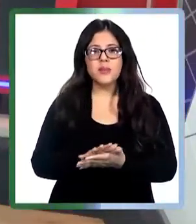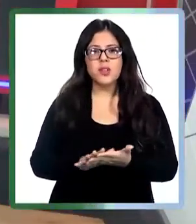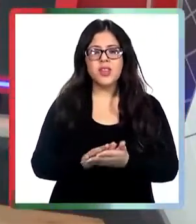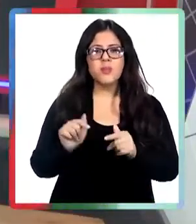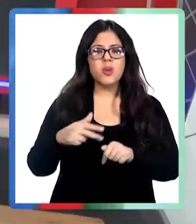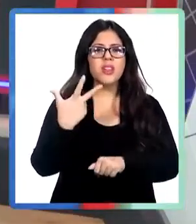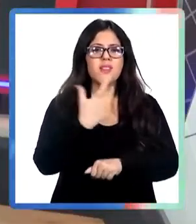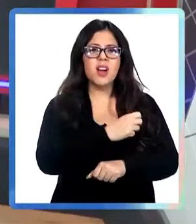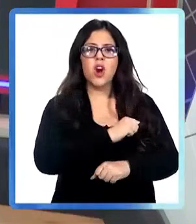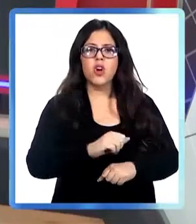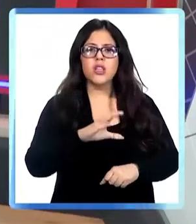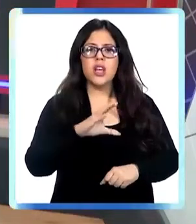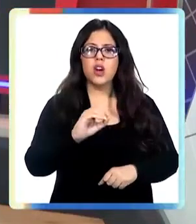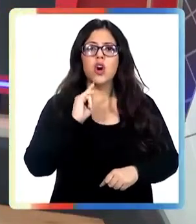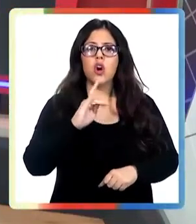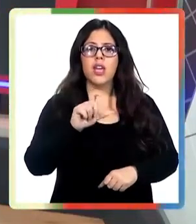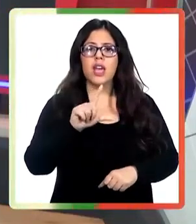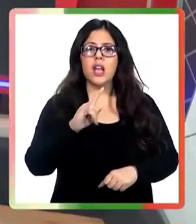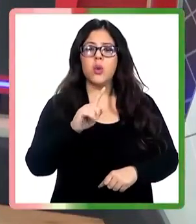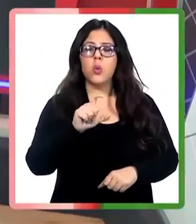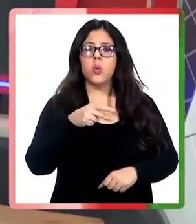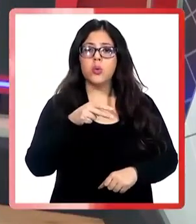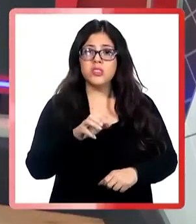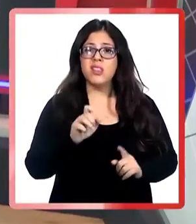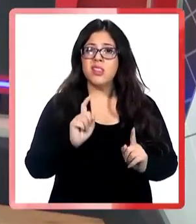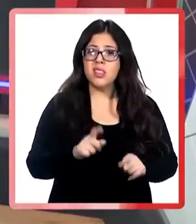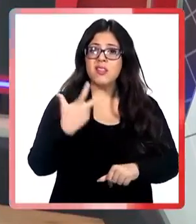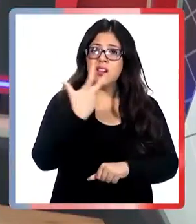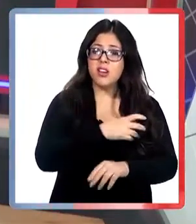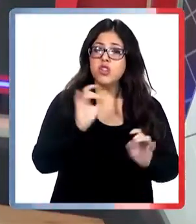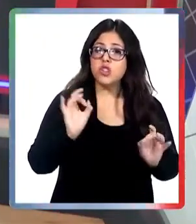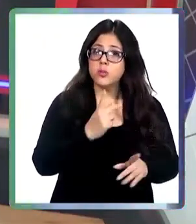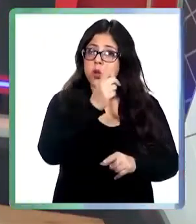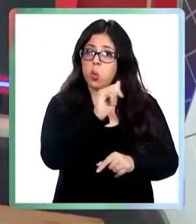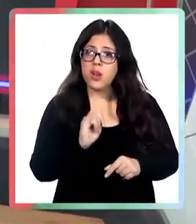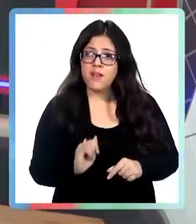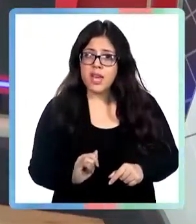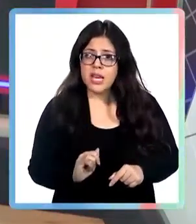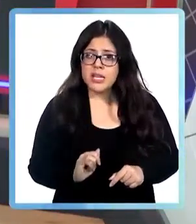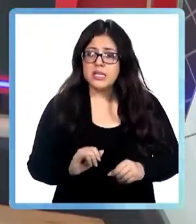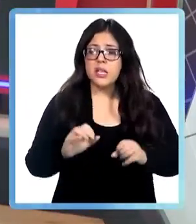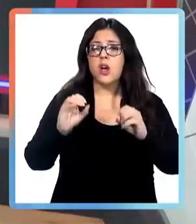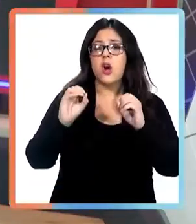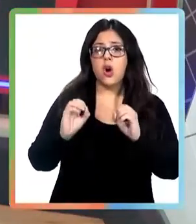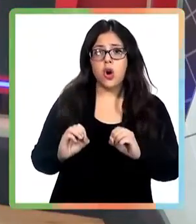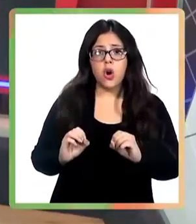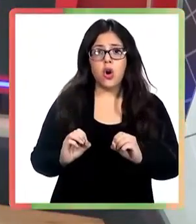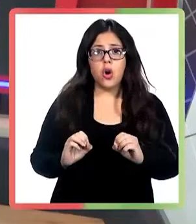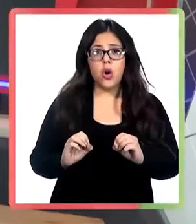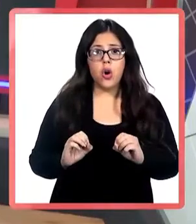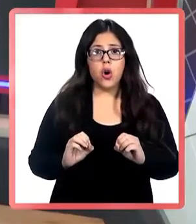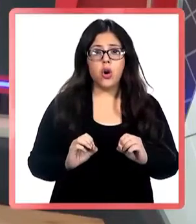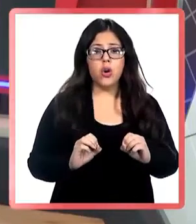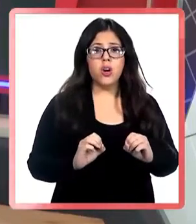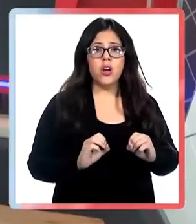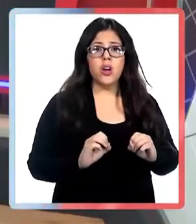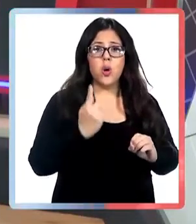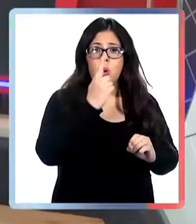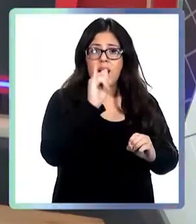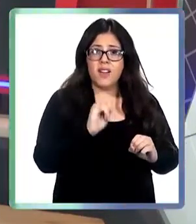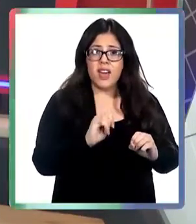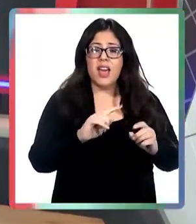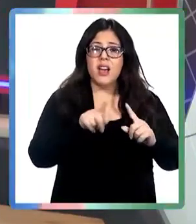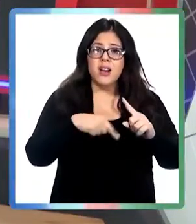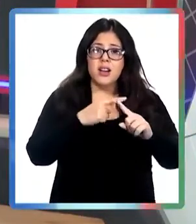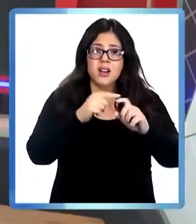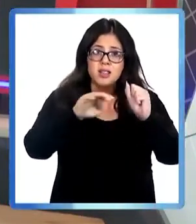hipotético, ¿esta vacuna contra el coqueluche se tiene que aplicar solo una vez? ¿Se puede aplicar una vez por cada embarazo? ¿Cómo